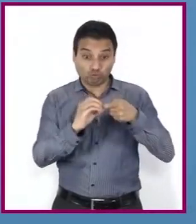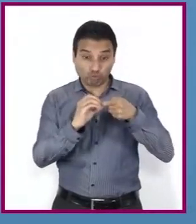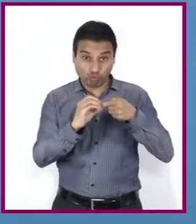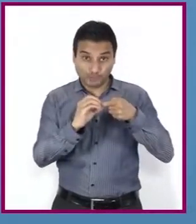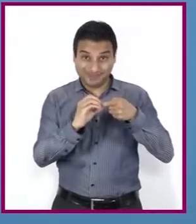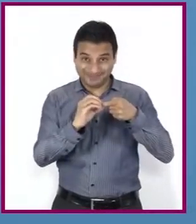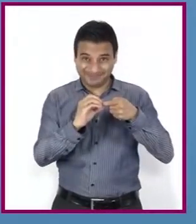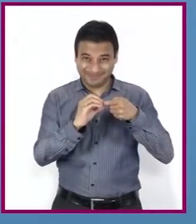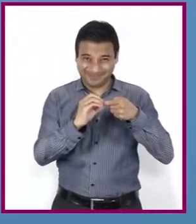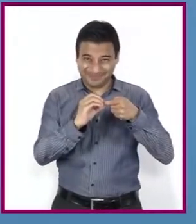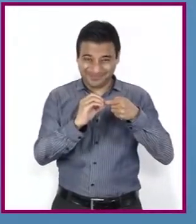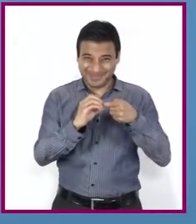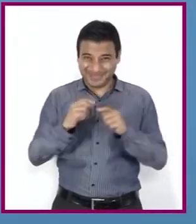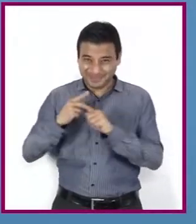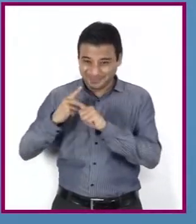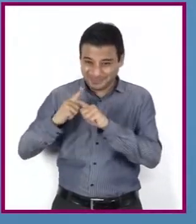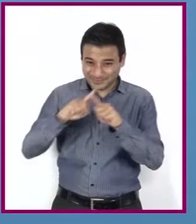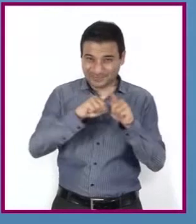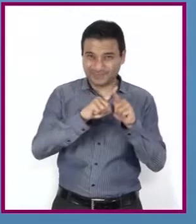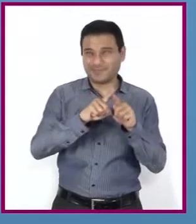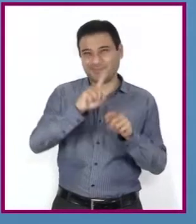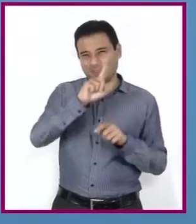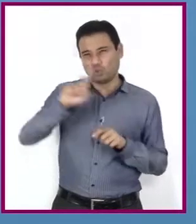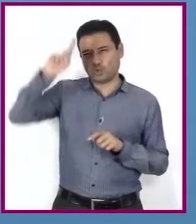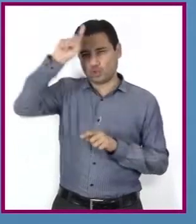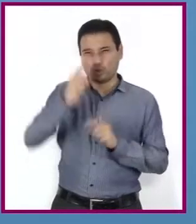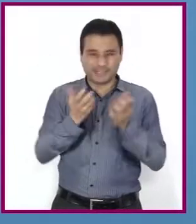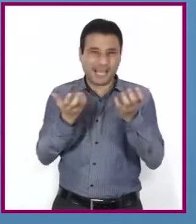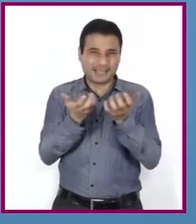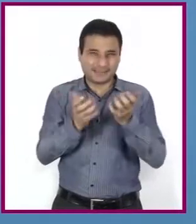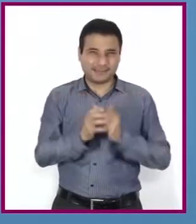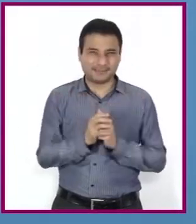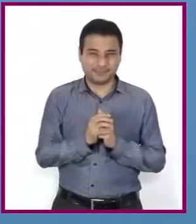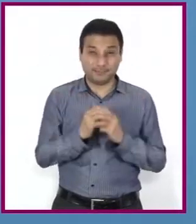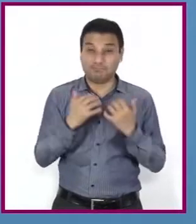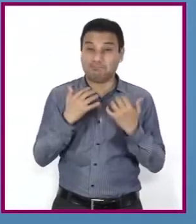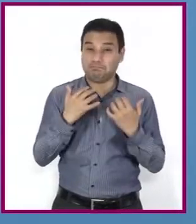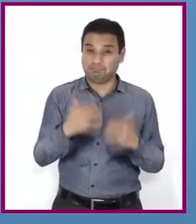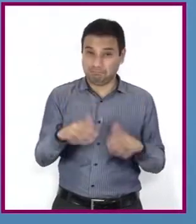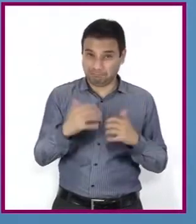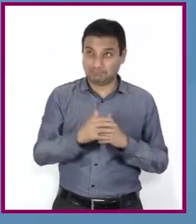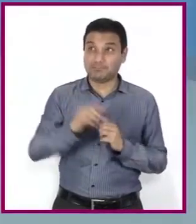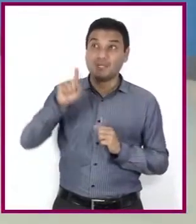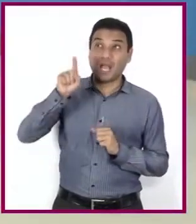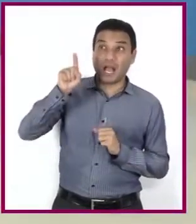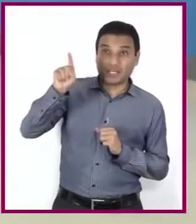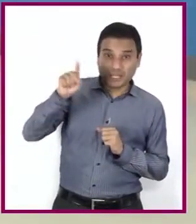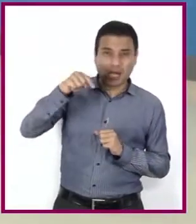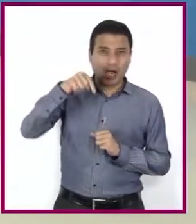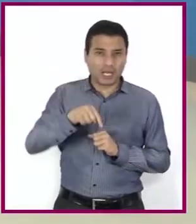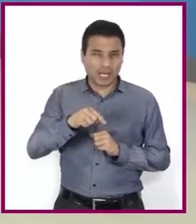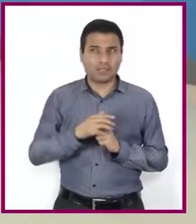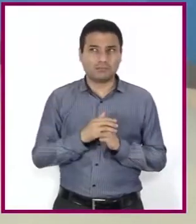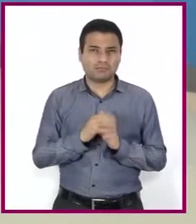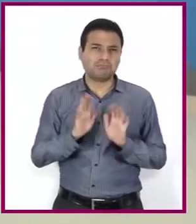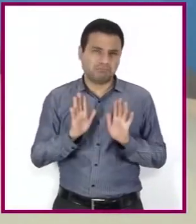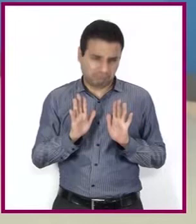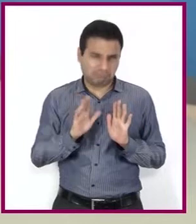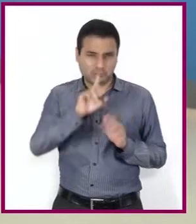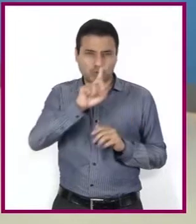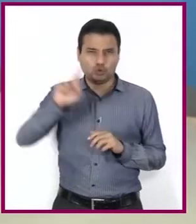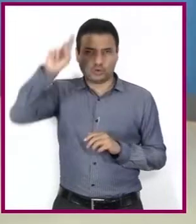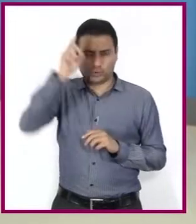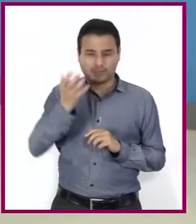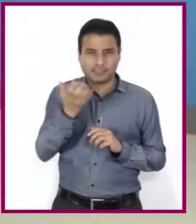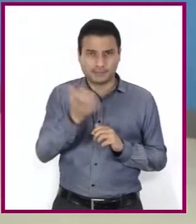que no es pequeña consideración del Creador, siendo los elementos una misma cosa allá y acá. Empero, los